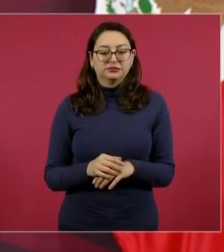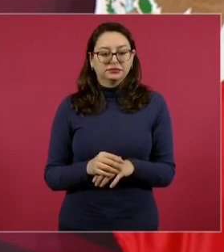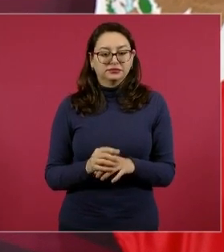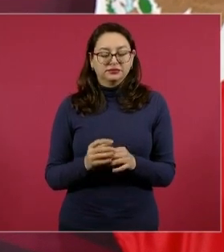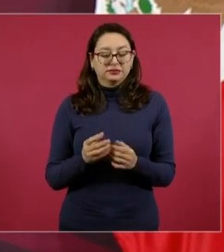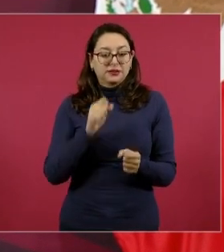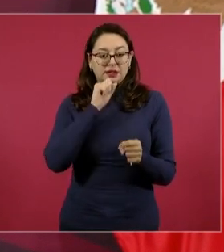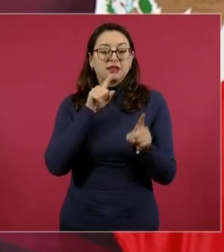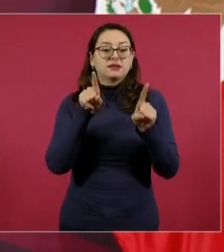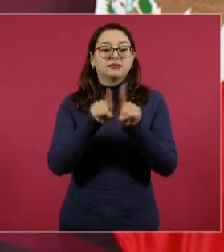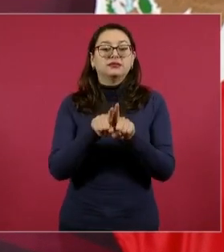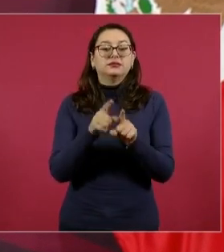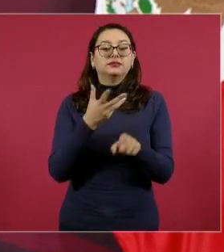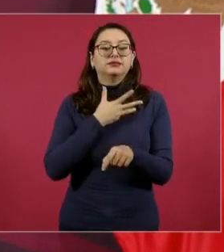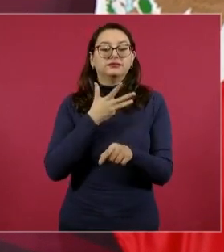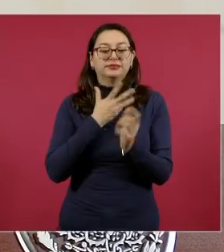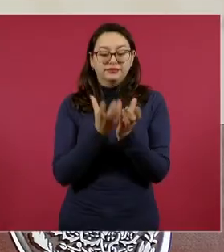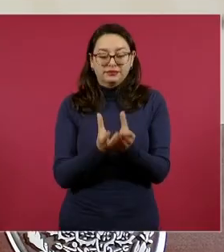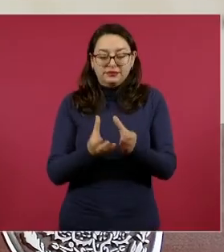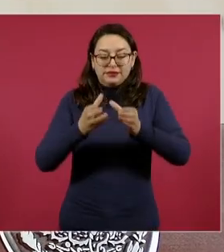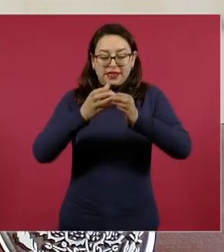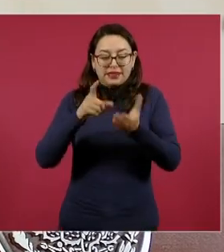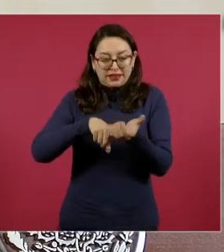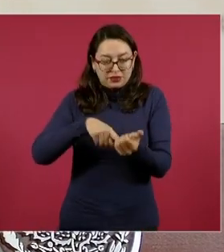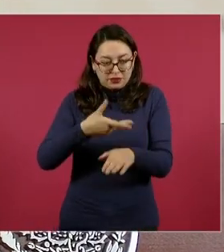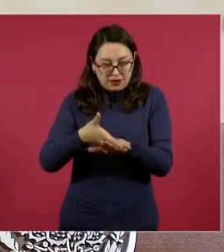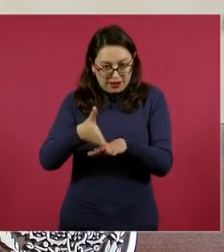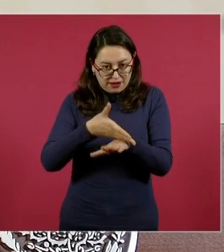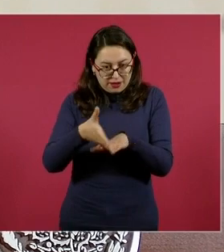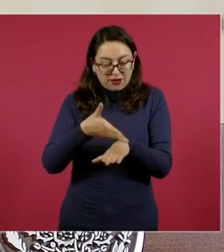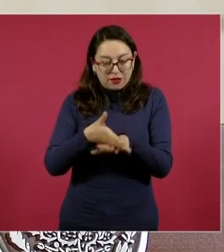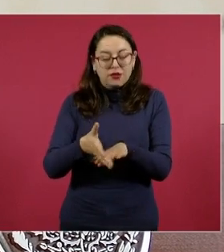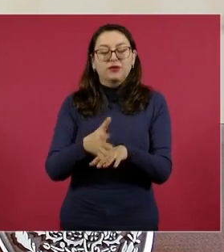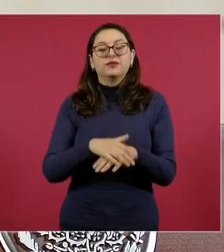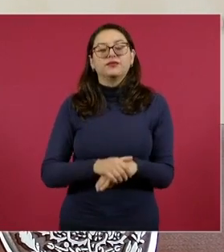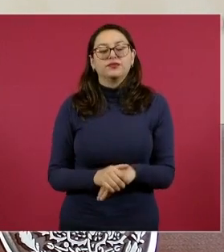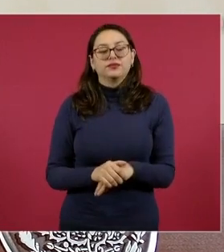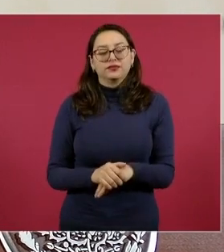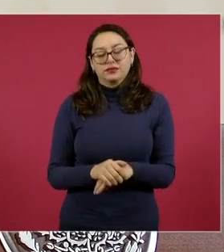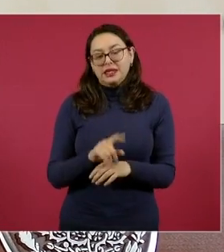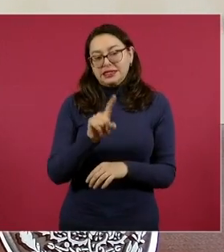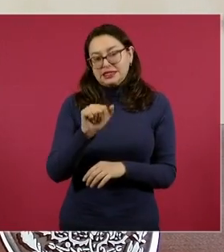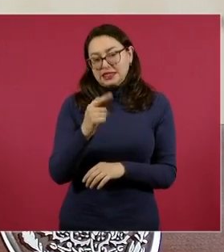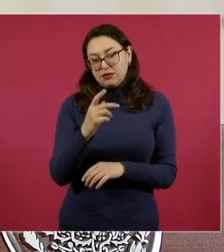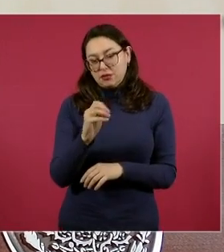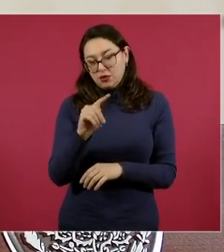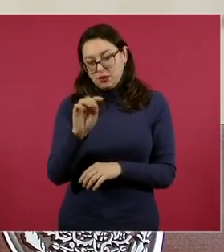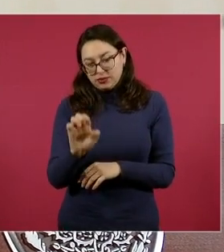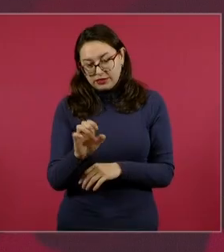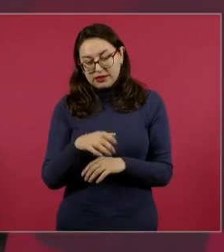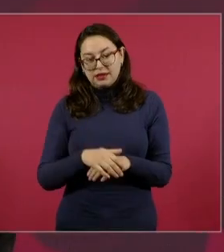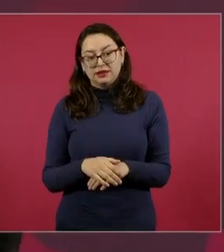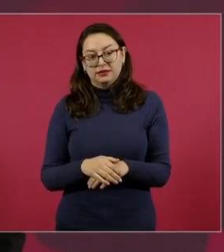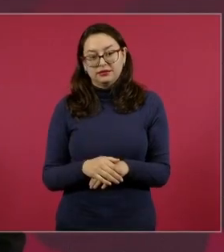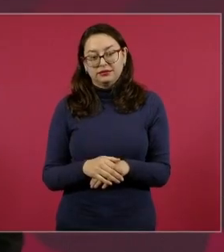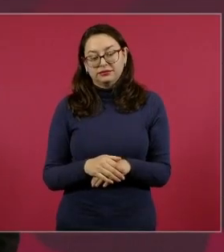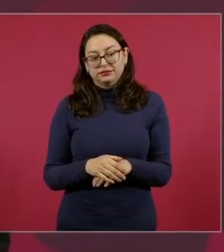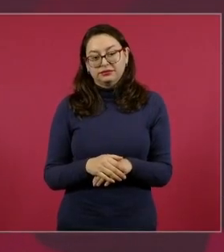guanábana, zapote, chico zapote,